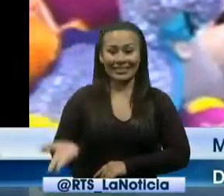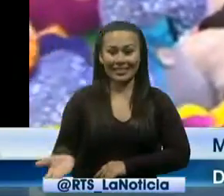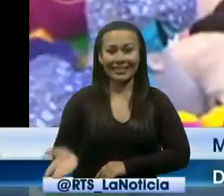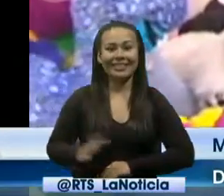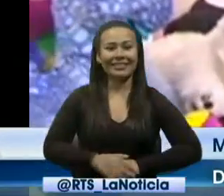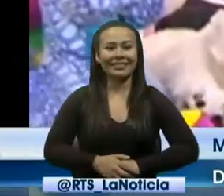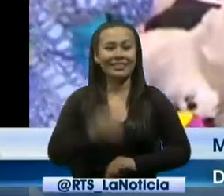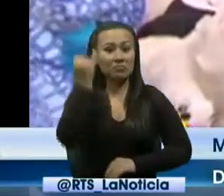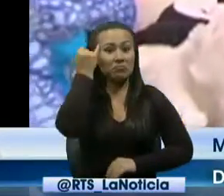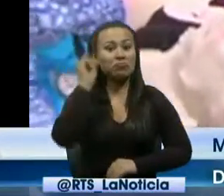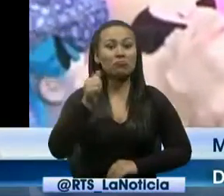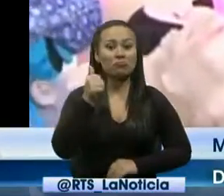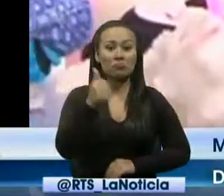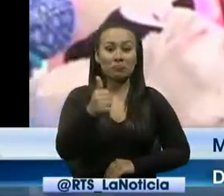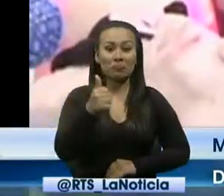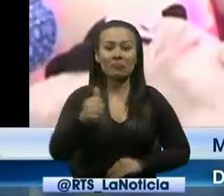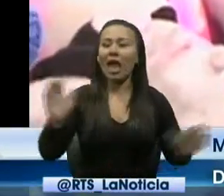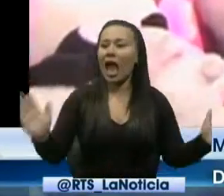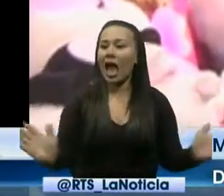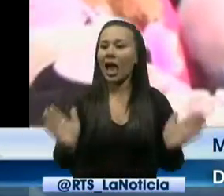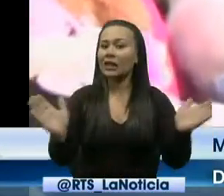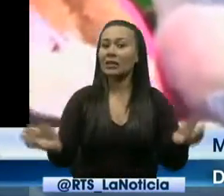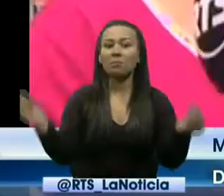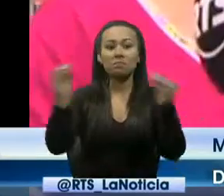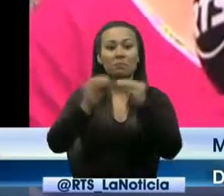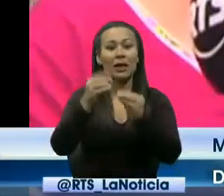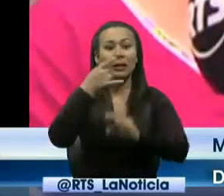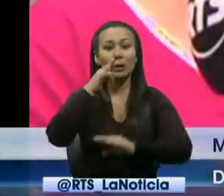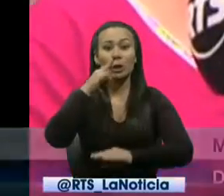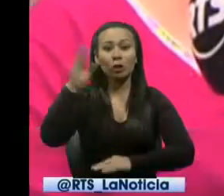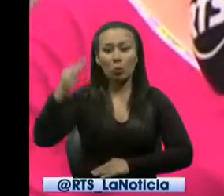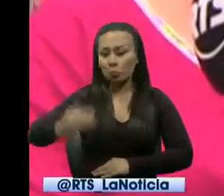mi hija. Incentivo a todos los niños que no